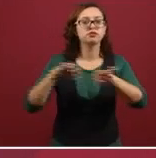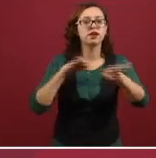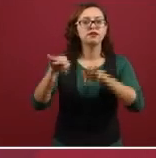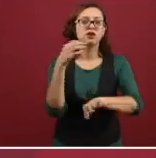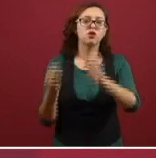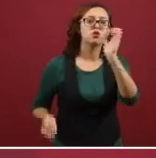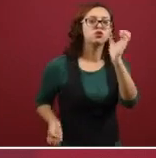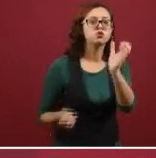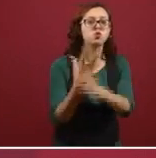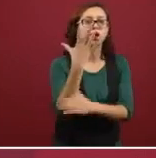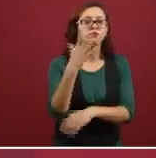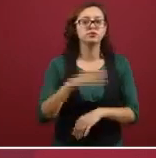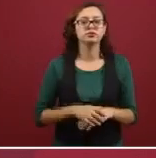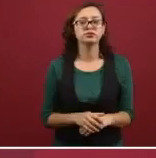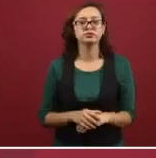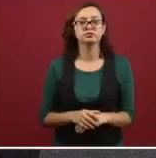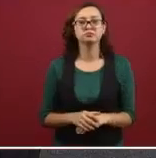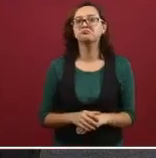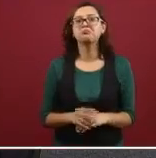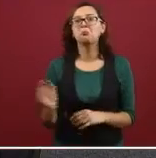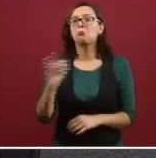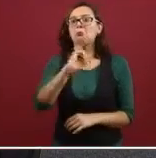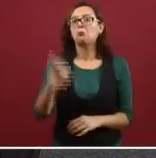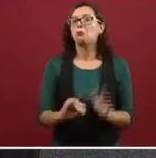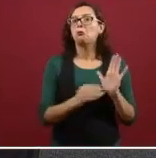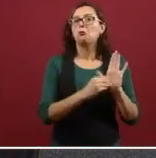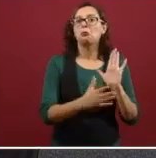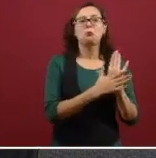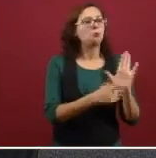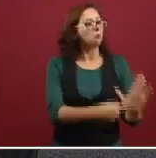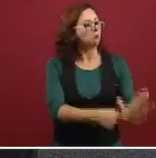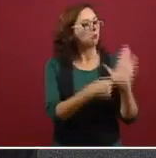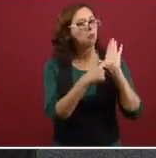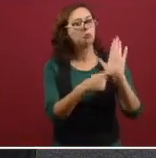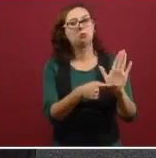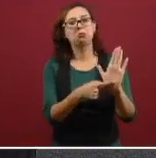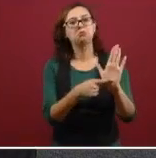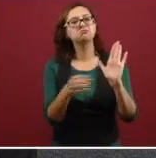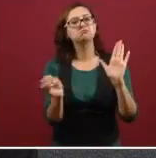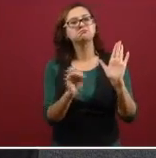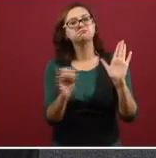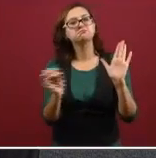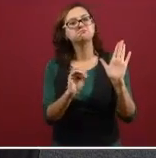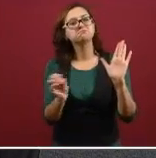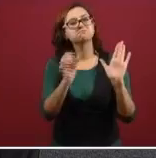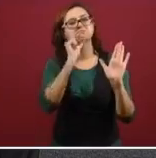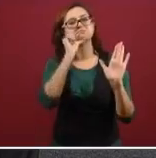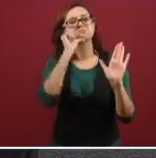nuevos. No aparecen en